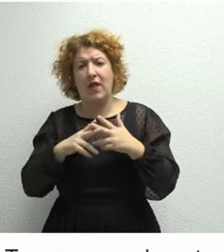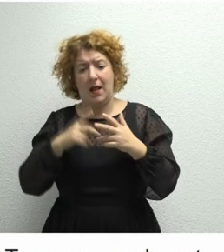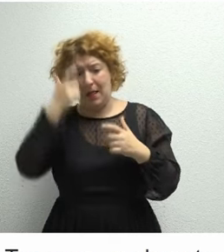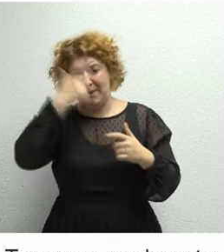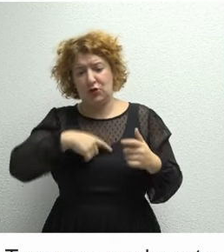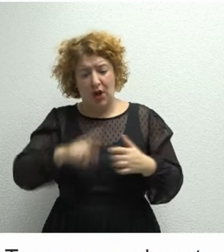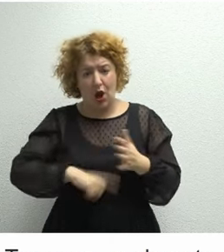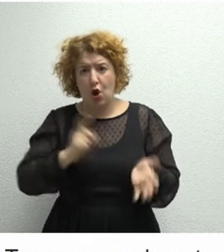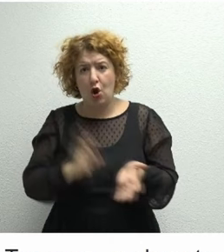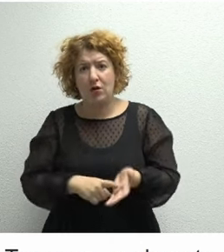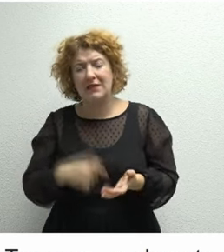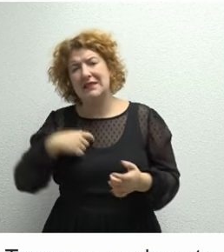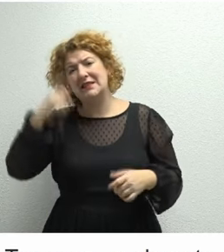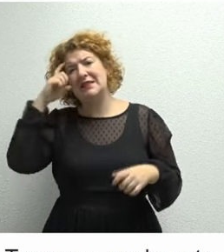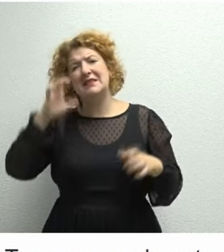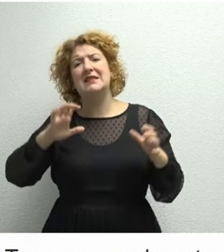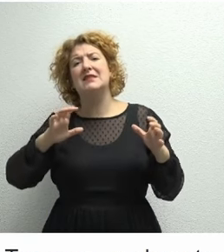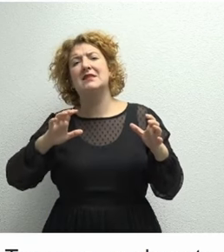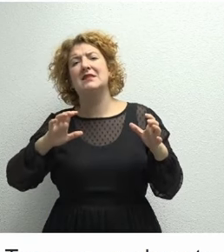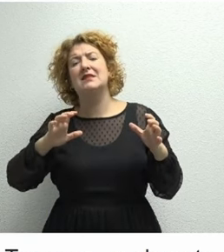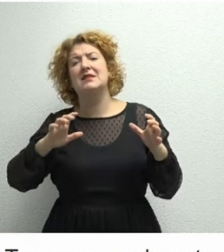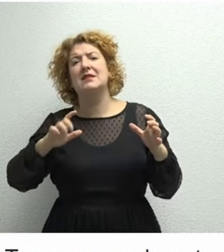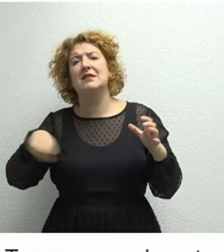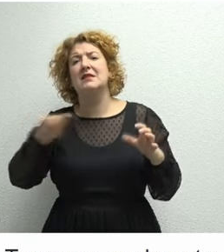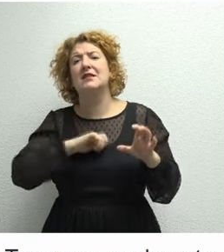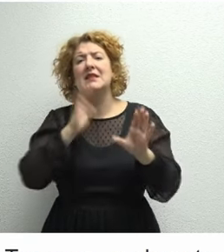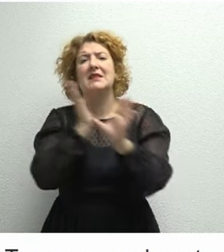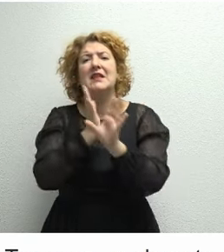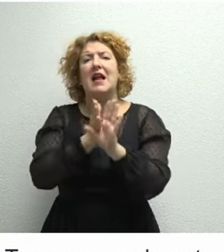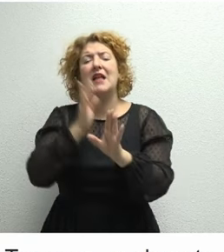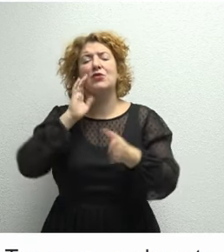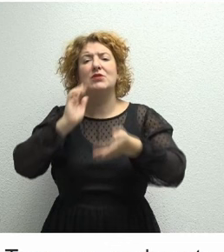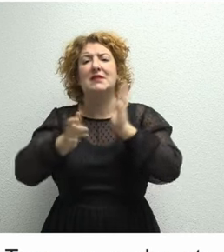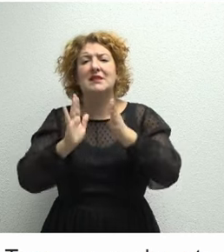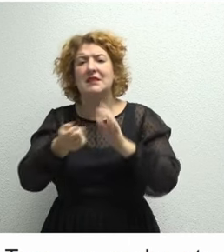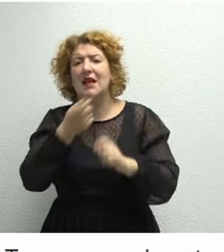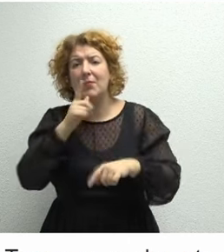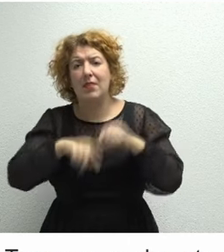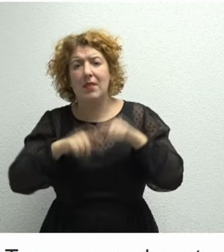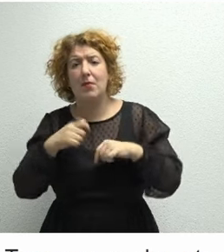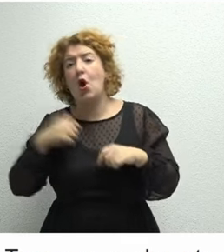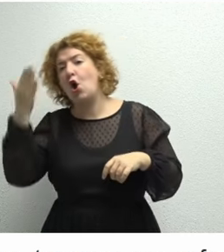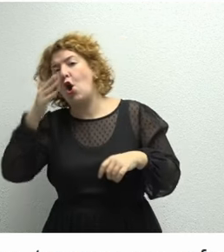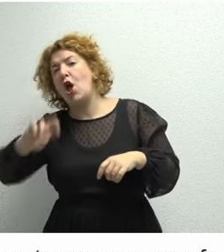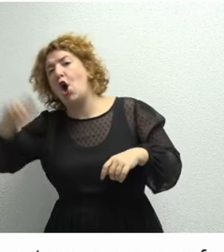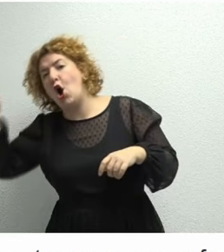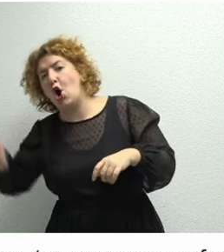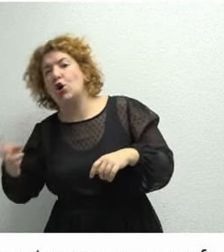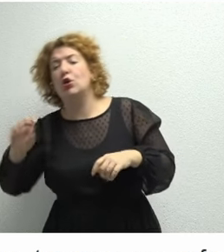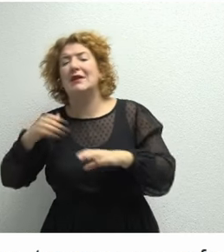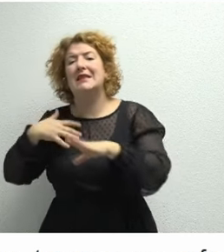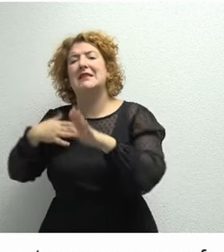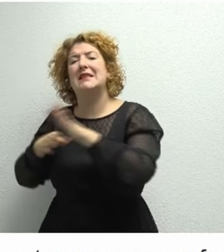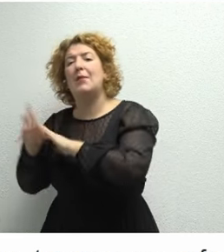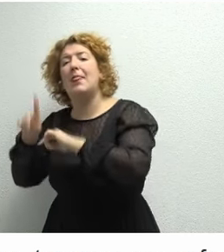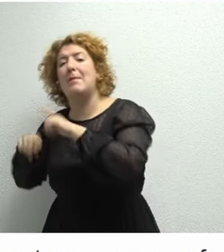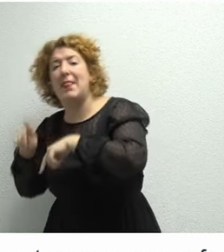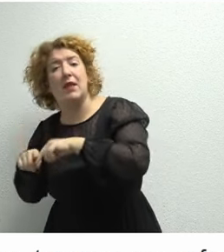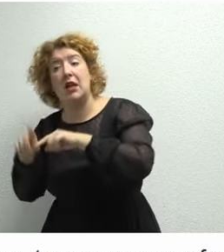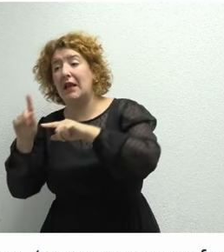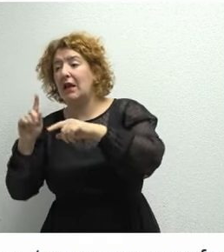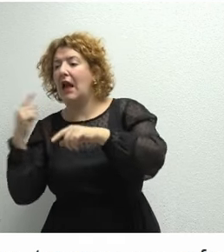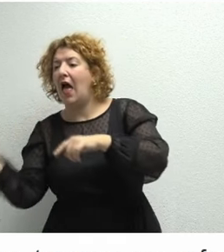No no es el psiquiatra pone un tratamiento en función de en el cole hacemos una intervención en función